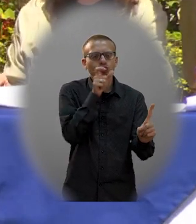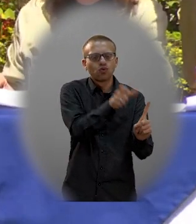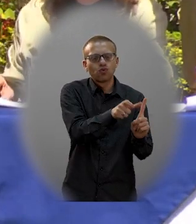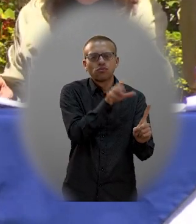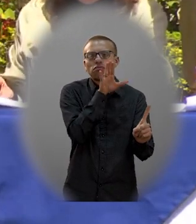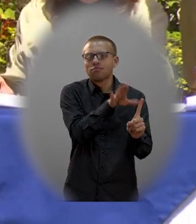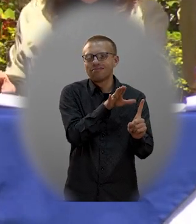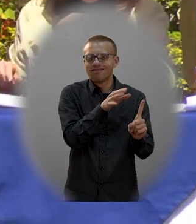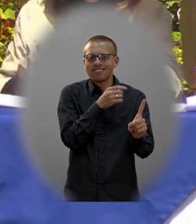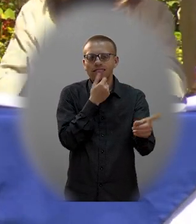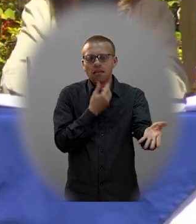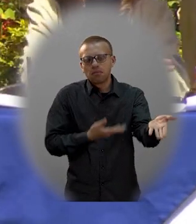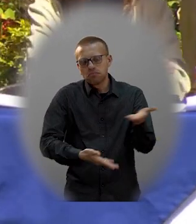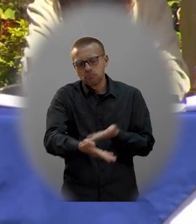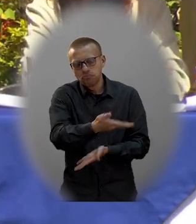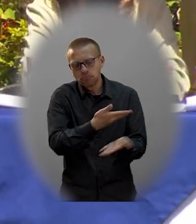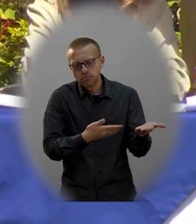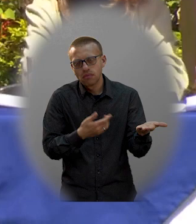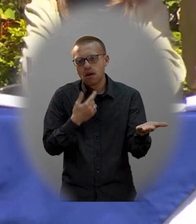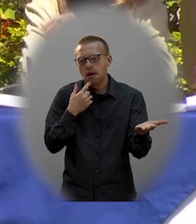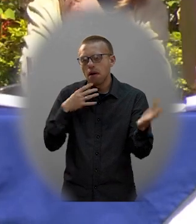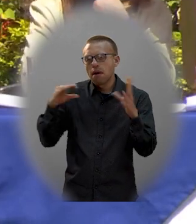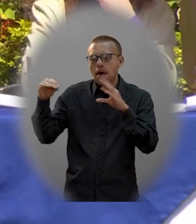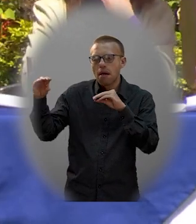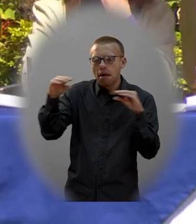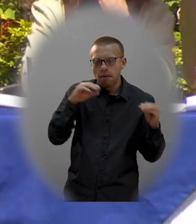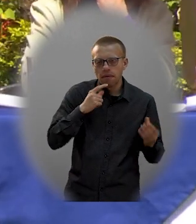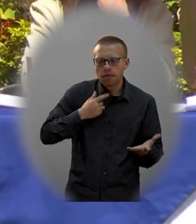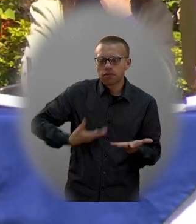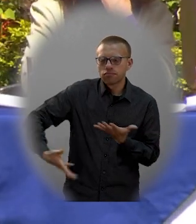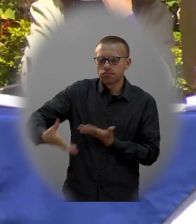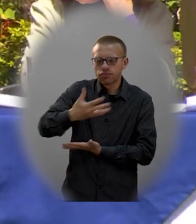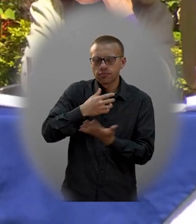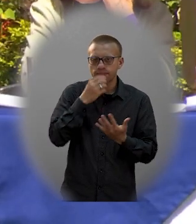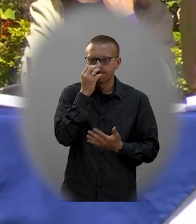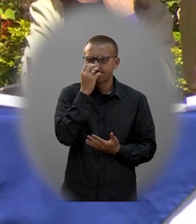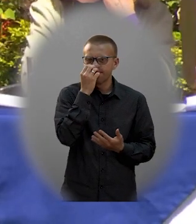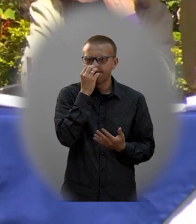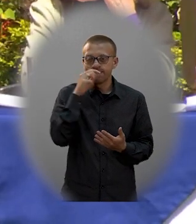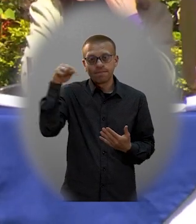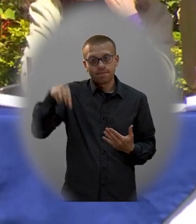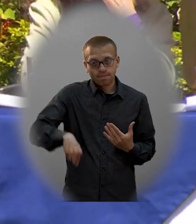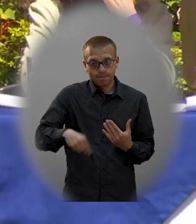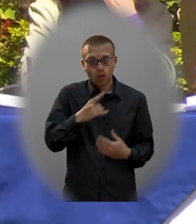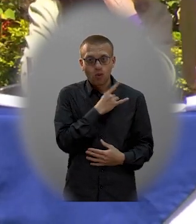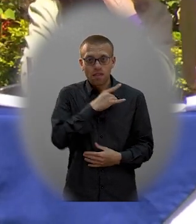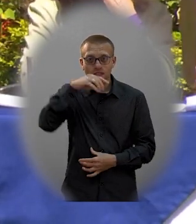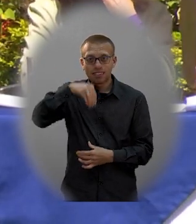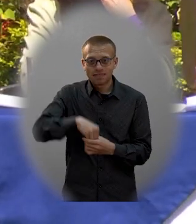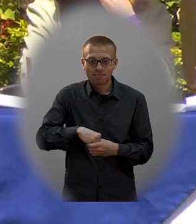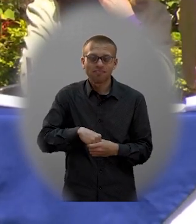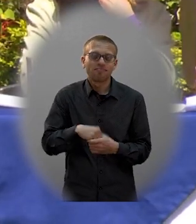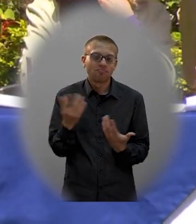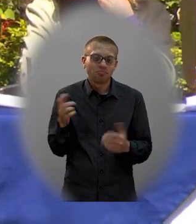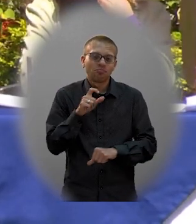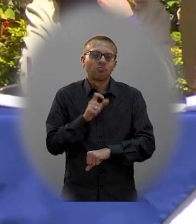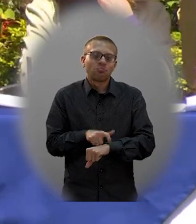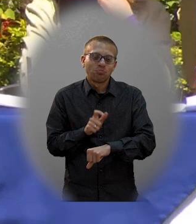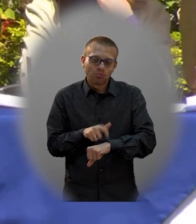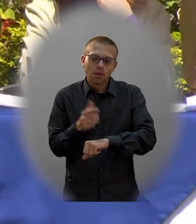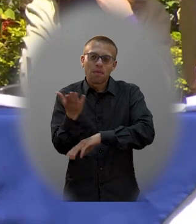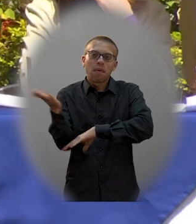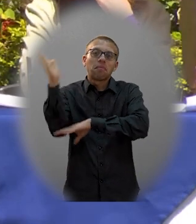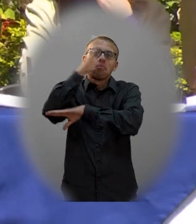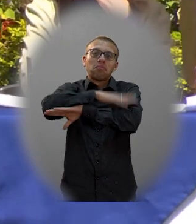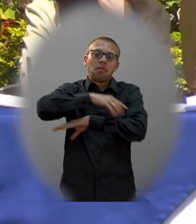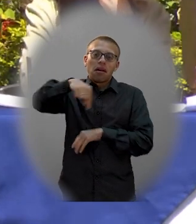el que interactuamos, interpelamos, convivimos. Yo creo que quienes estamos aquí en la universidad pasamos la mayor parte de nuestro día,